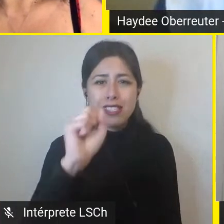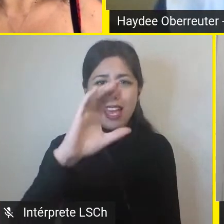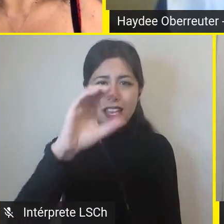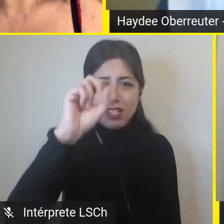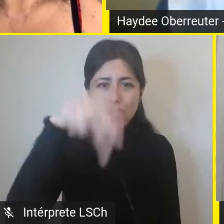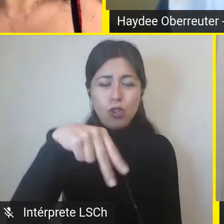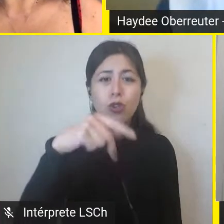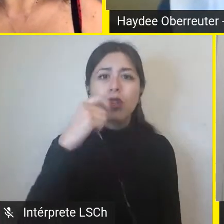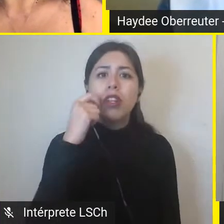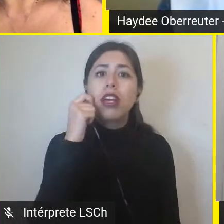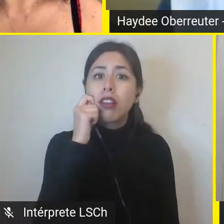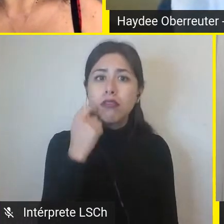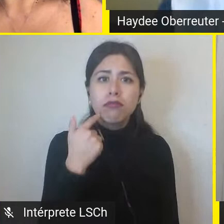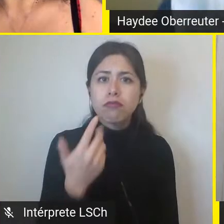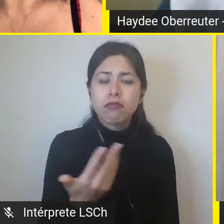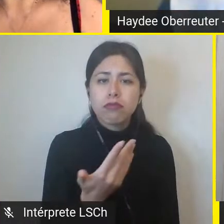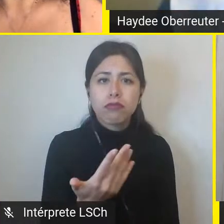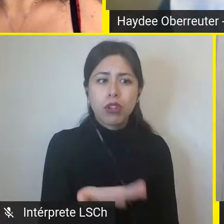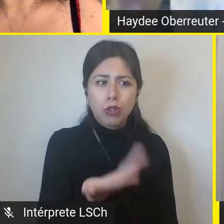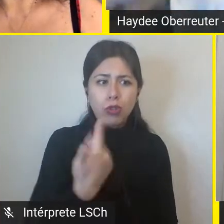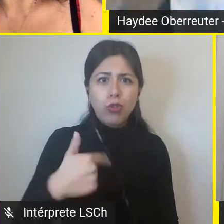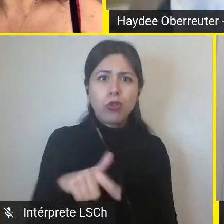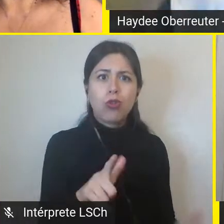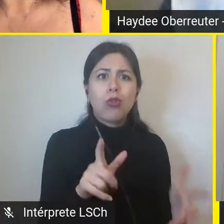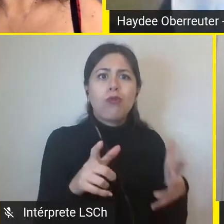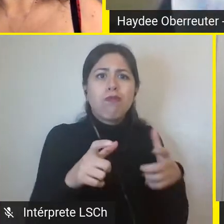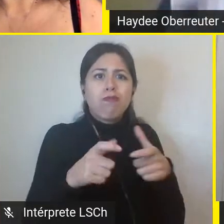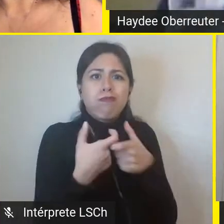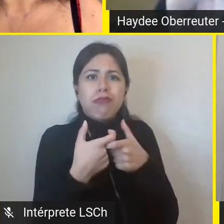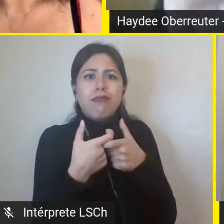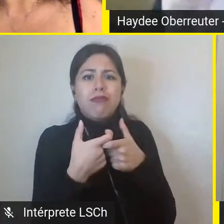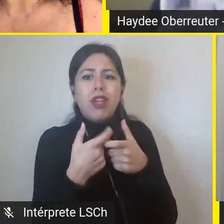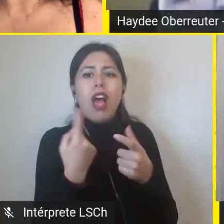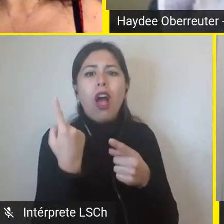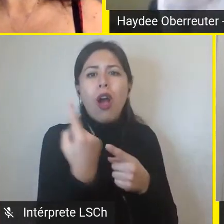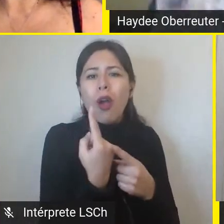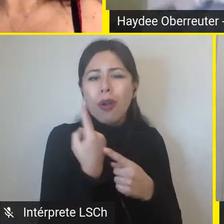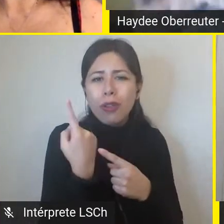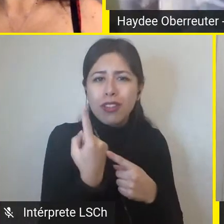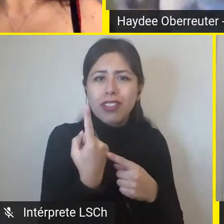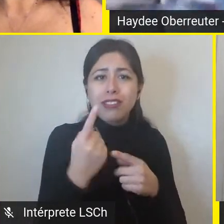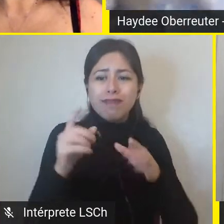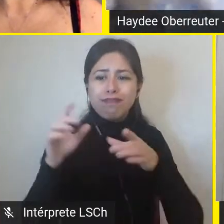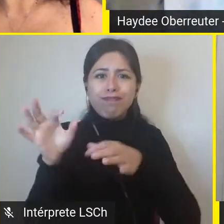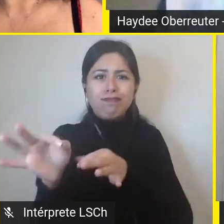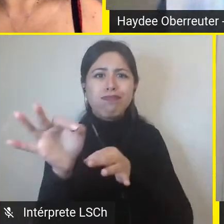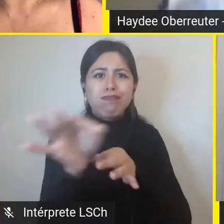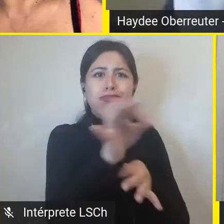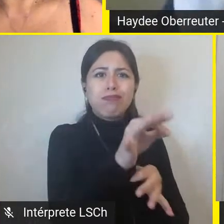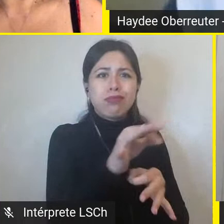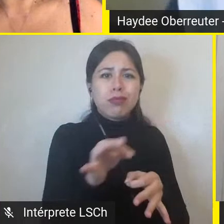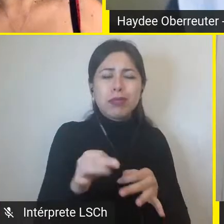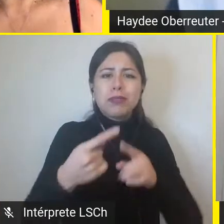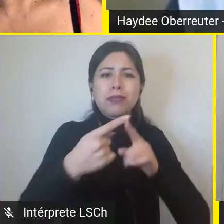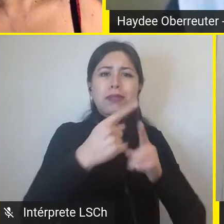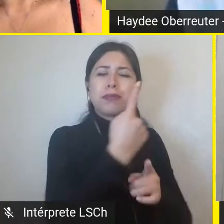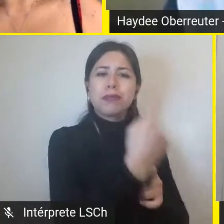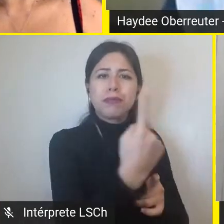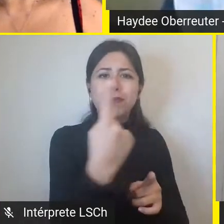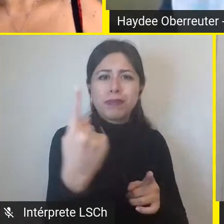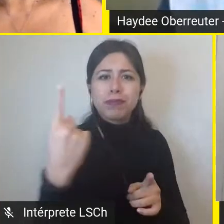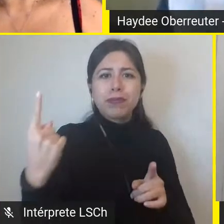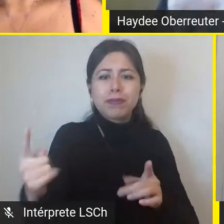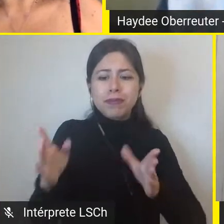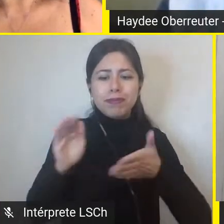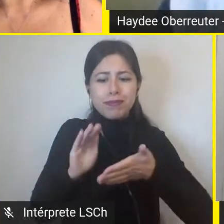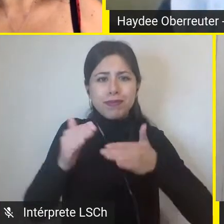logrado es mantenernos a cada uno por su lado, cada uno en su área estanco específica en la que se mueve,